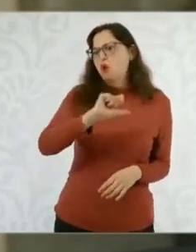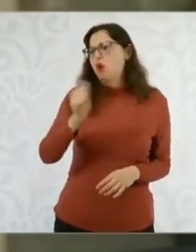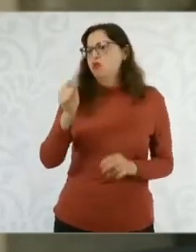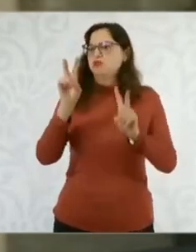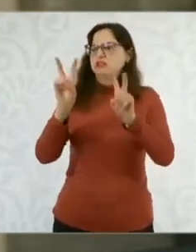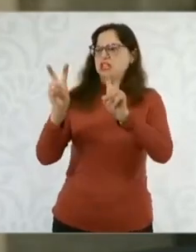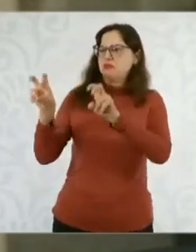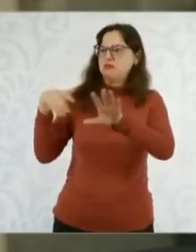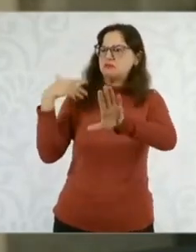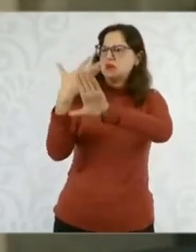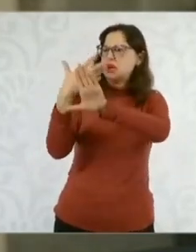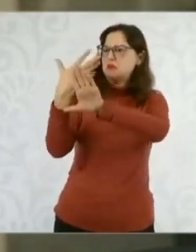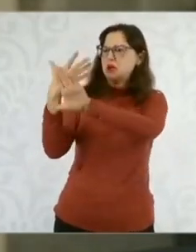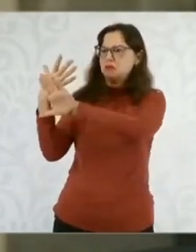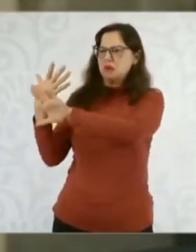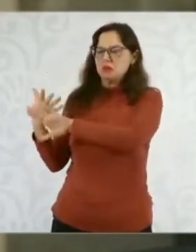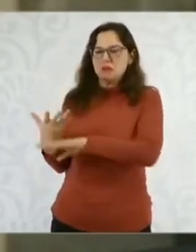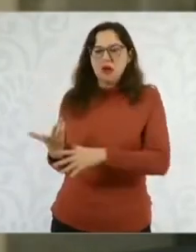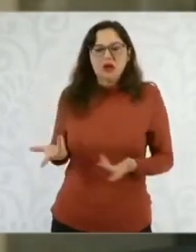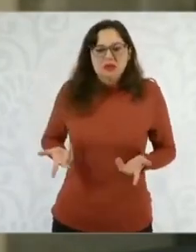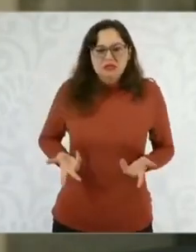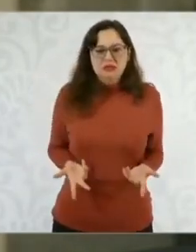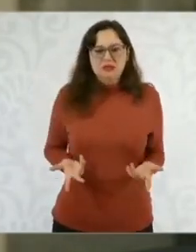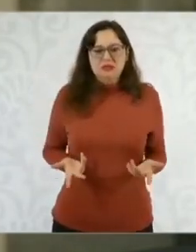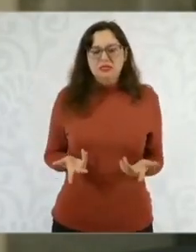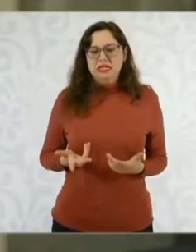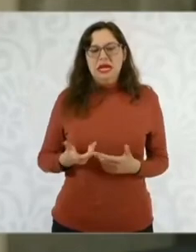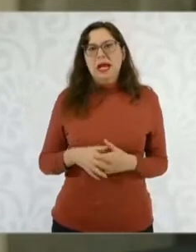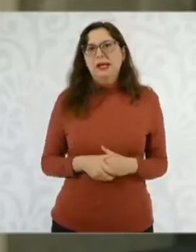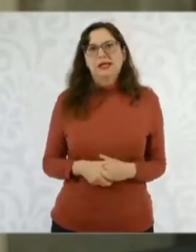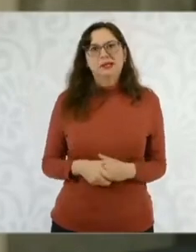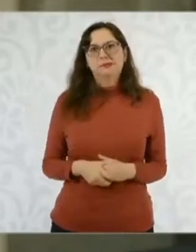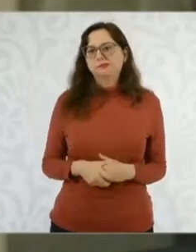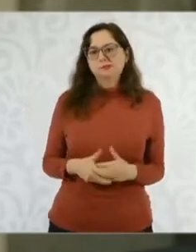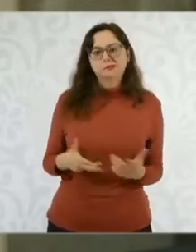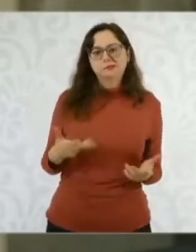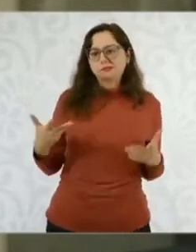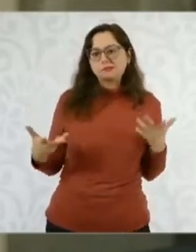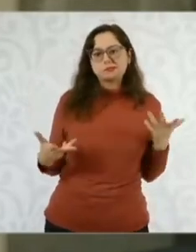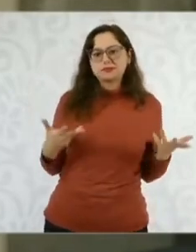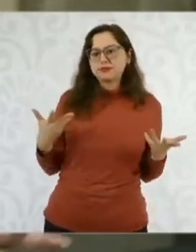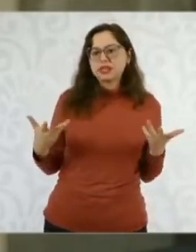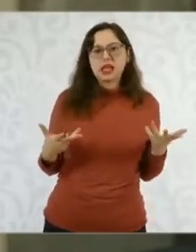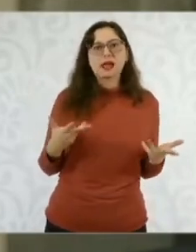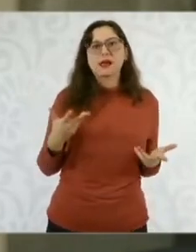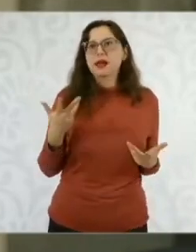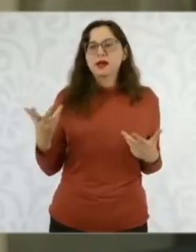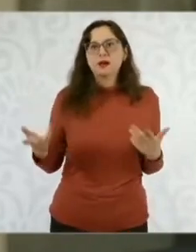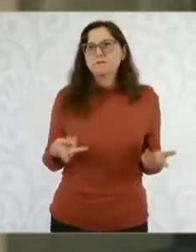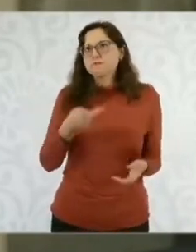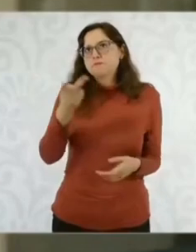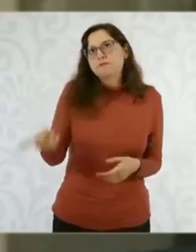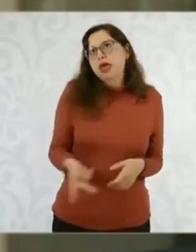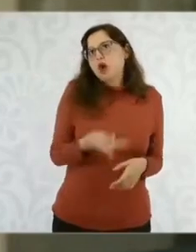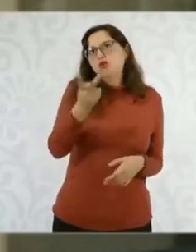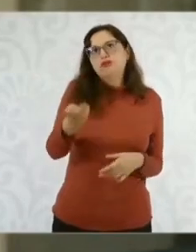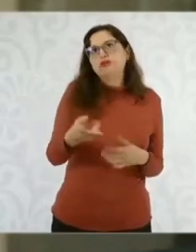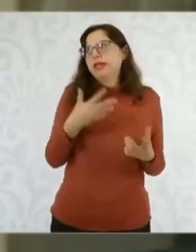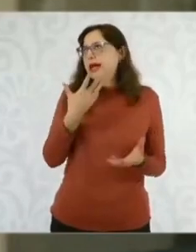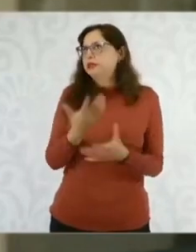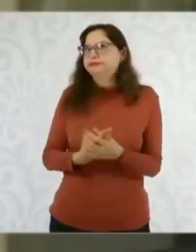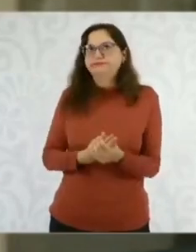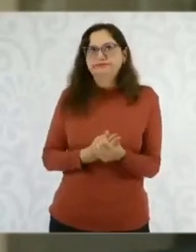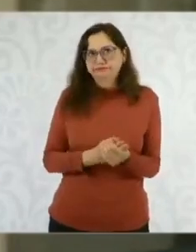en términos contra el propio gobierno. La pregunta es, no tanto, pues, ¿qué opina de esto? Me parece que